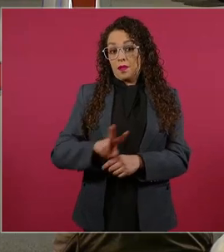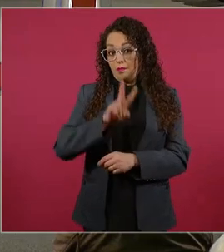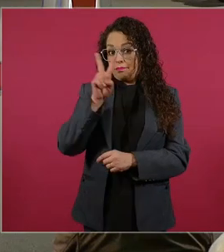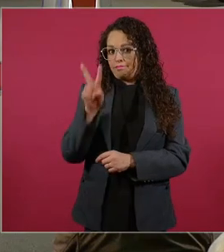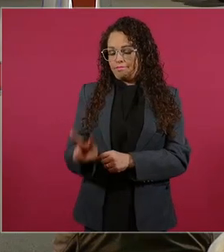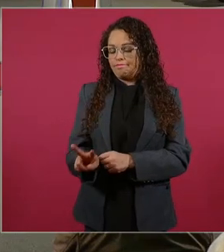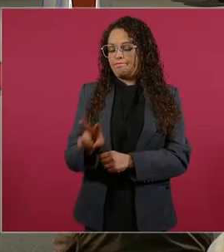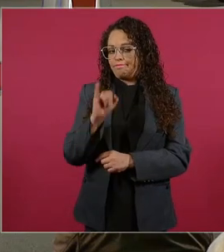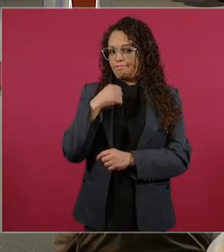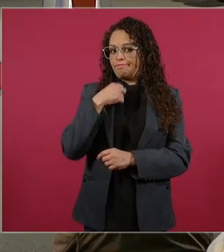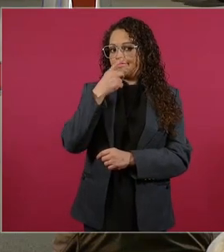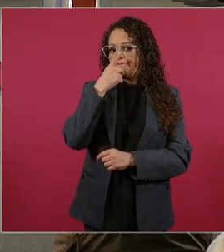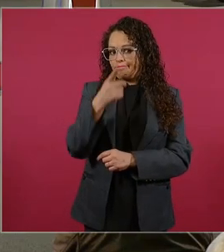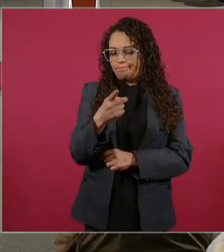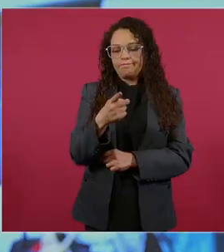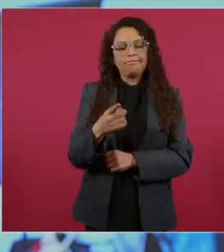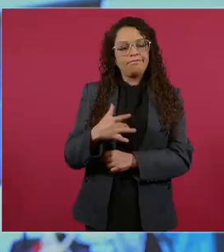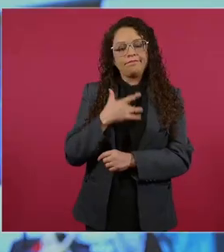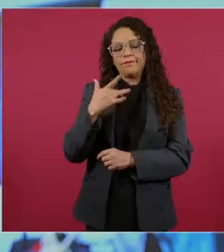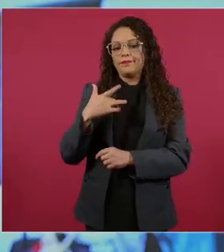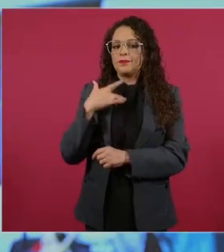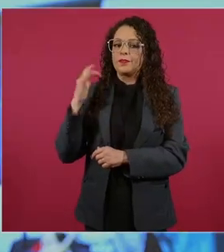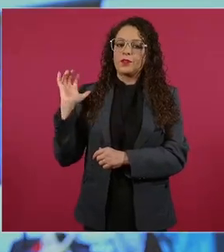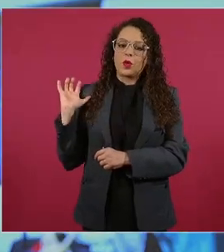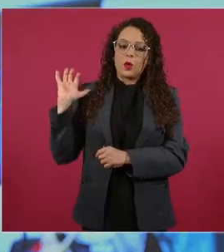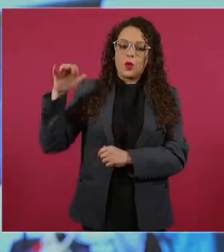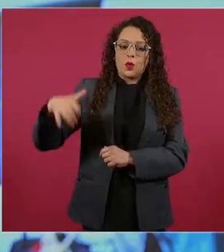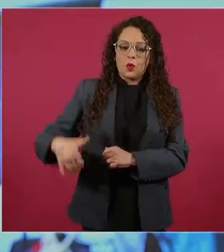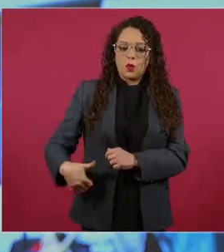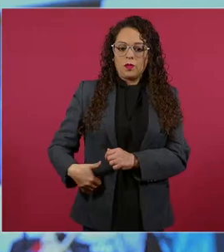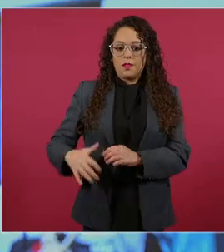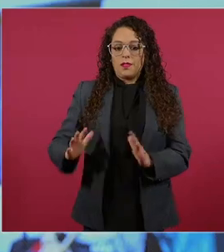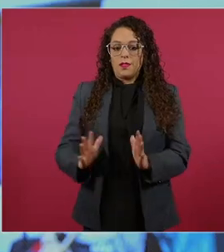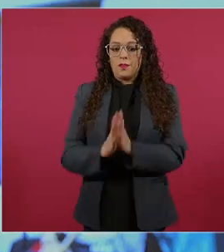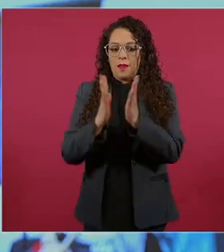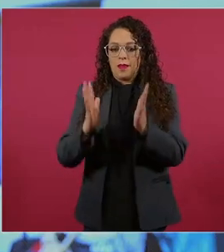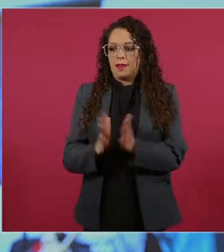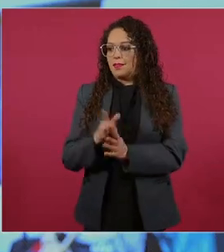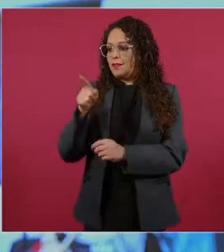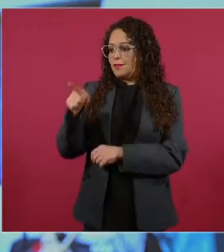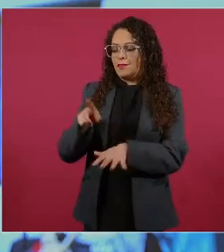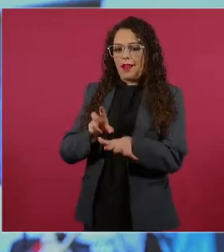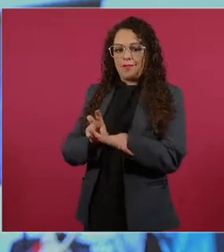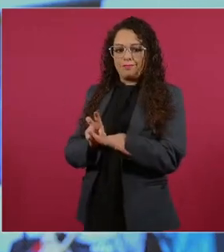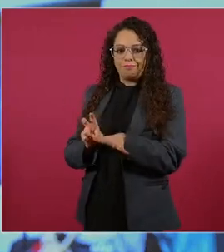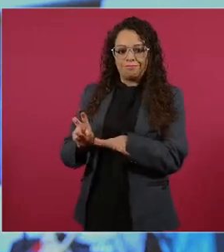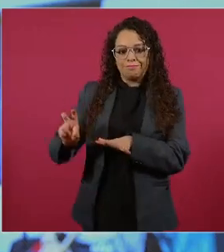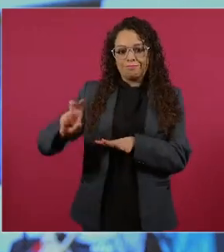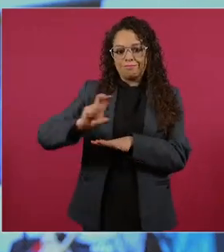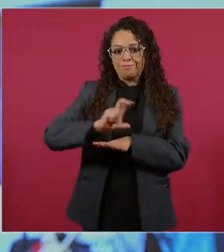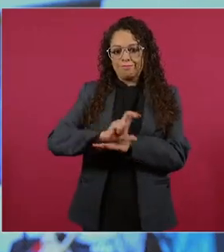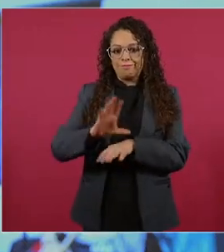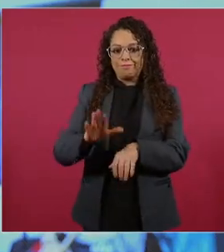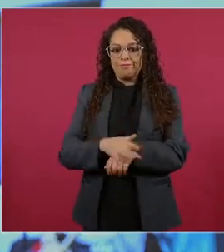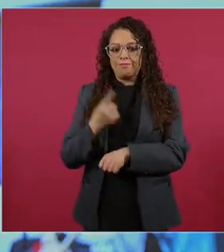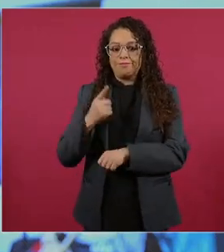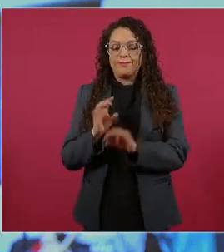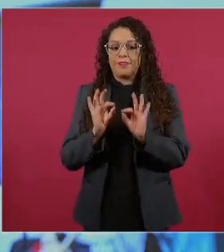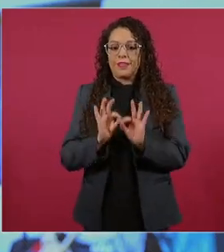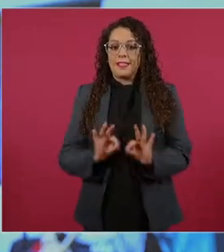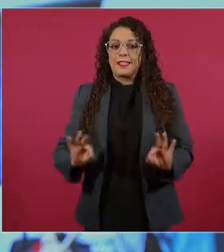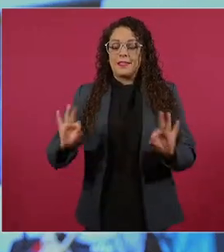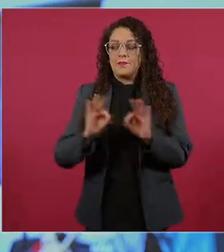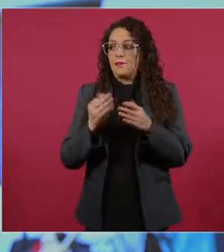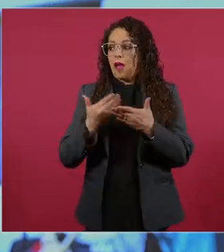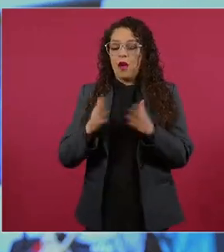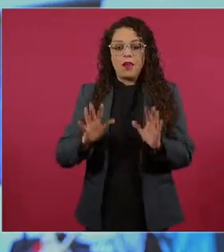el poder contribuir a este proyecto, ya que este jaguar rodante cada día sea más una realidad y que esté